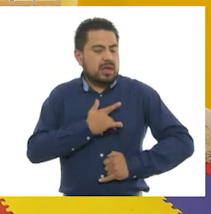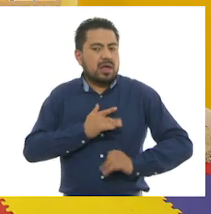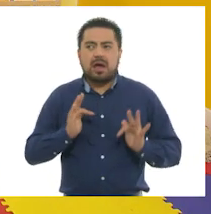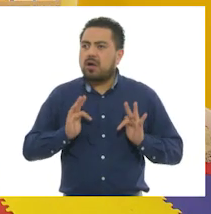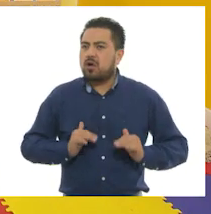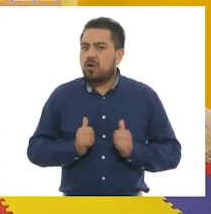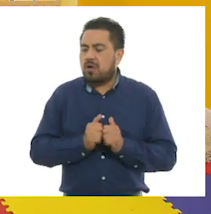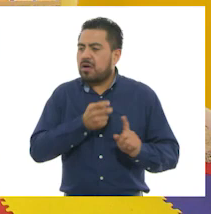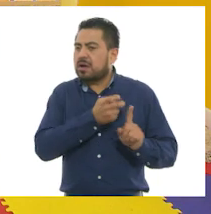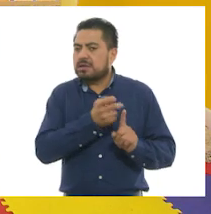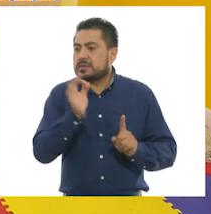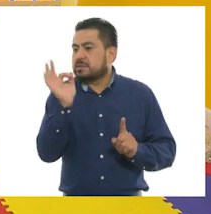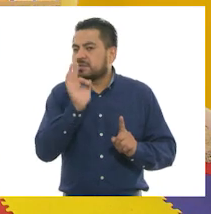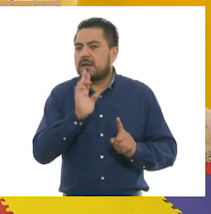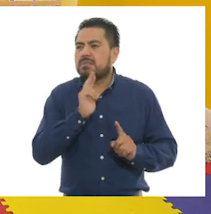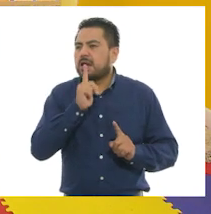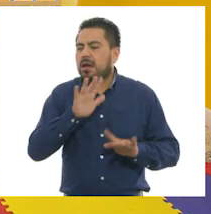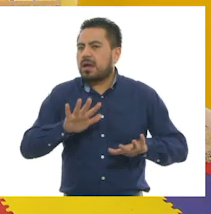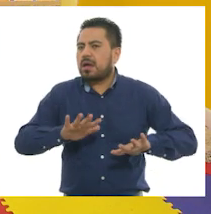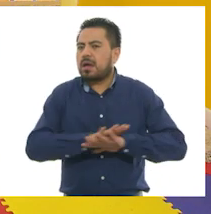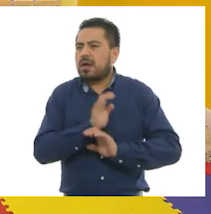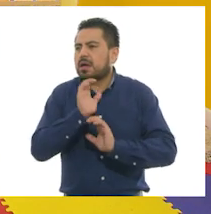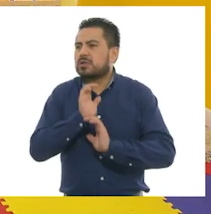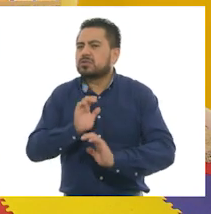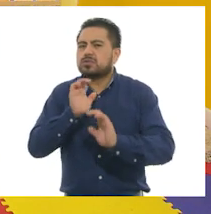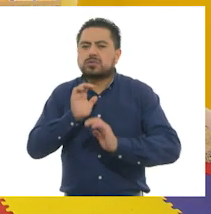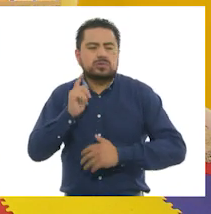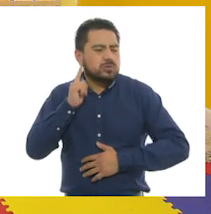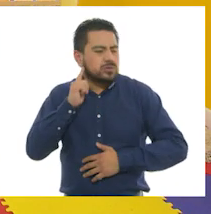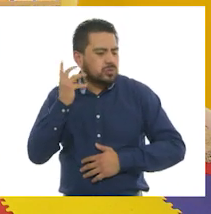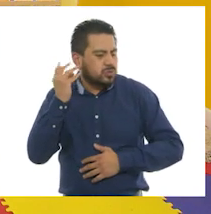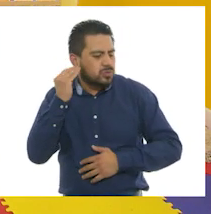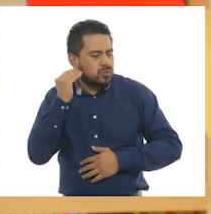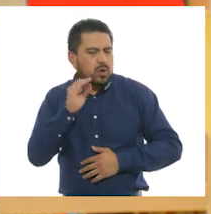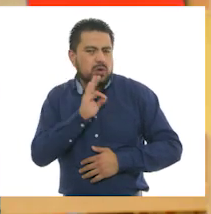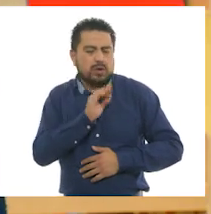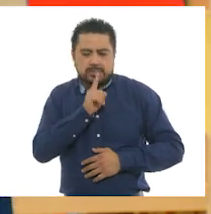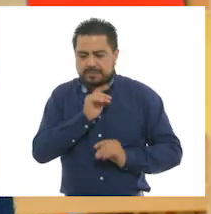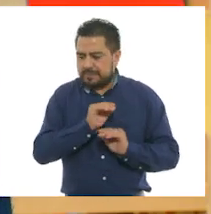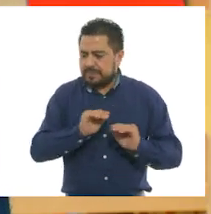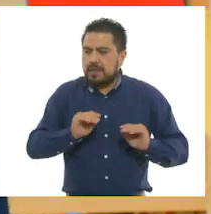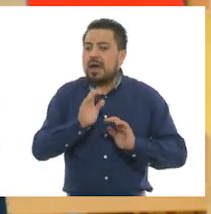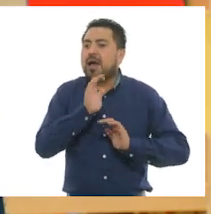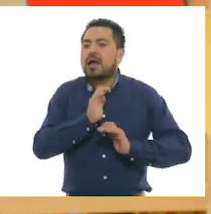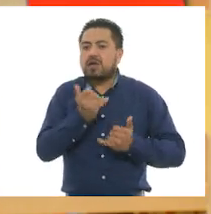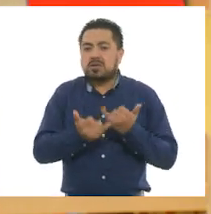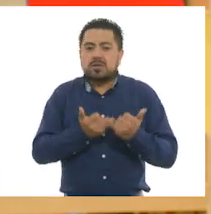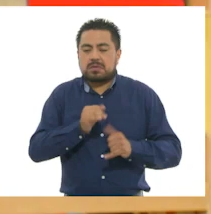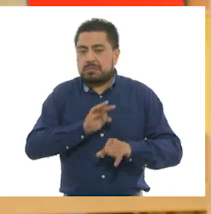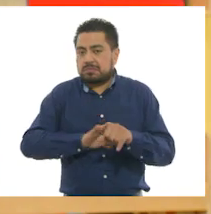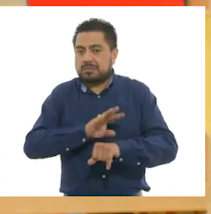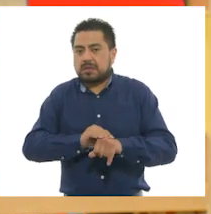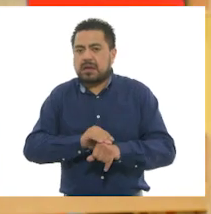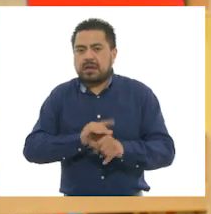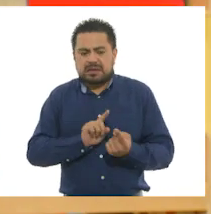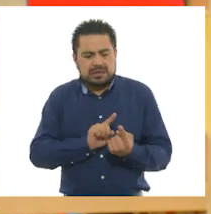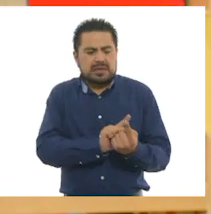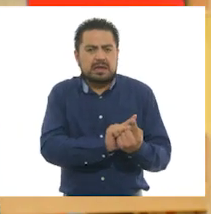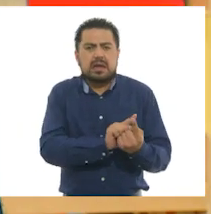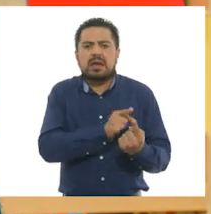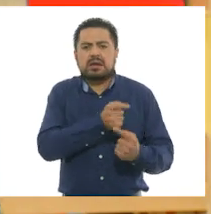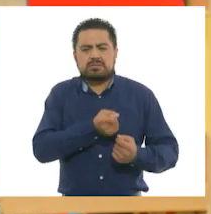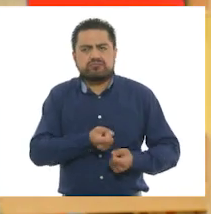cómodos con ellas o quizás prefieren un canto en susurro o el silencio. Cantar y jugar nos permitirá acercarnos